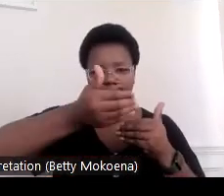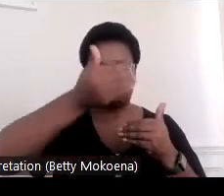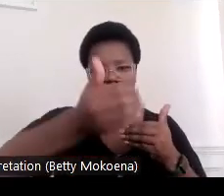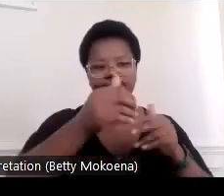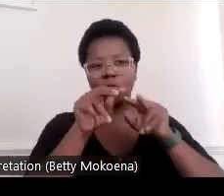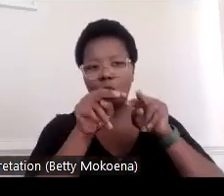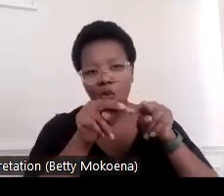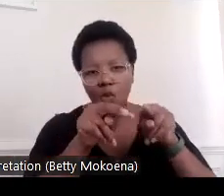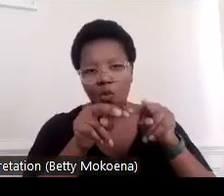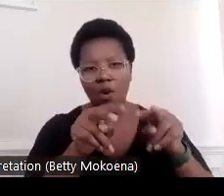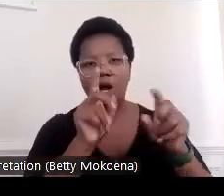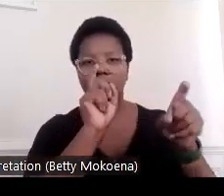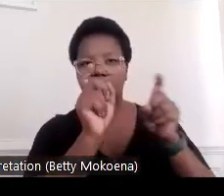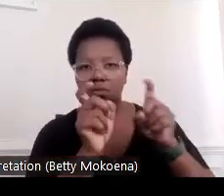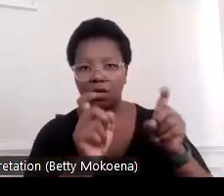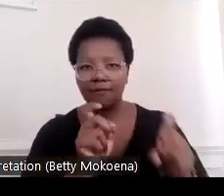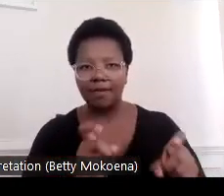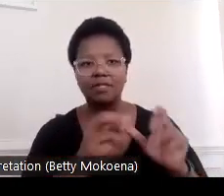base regular